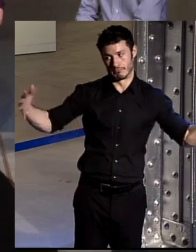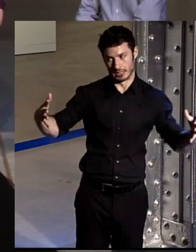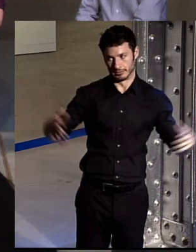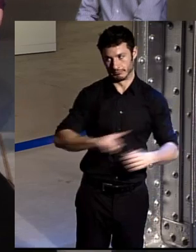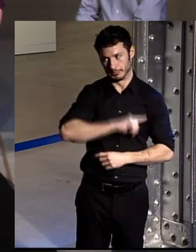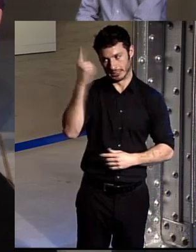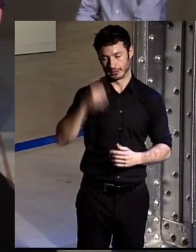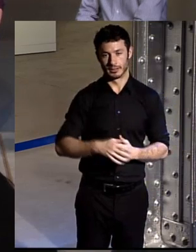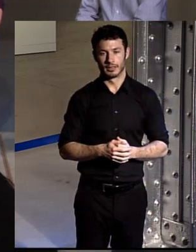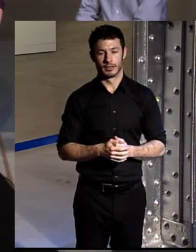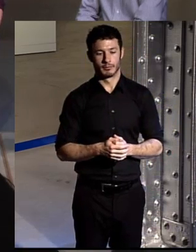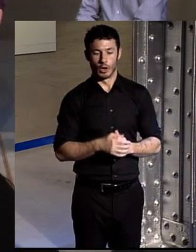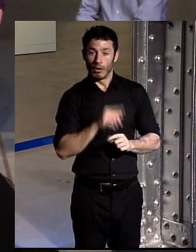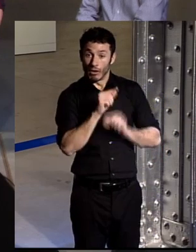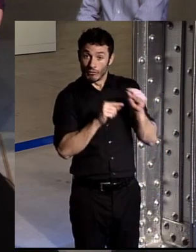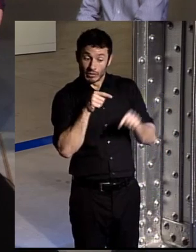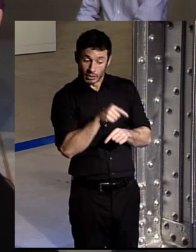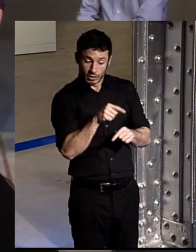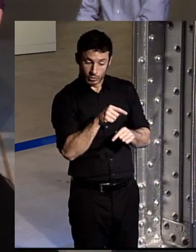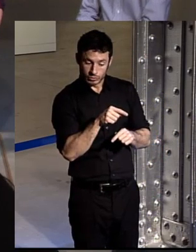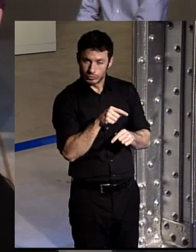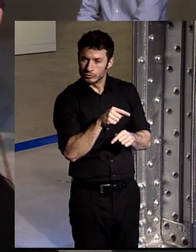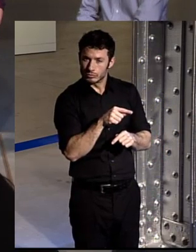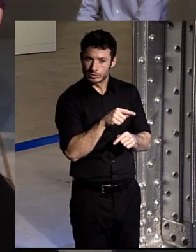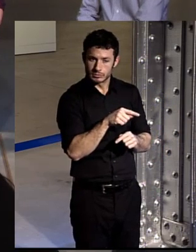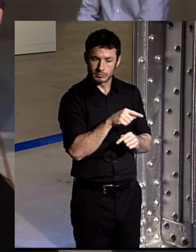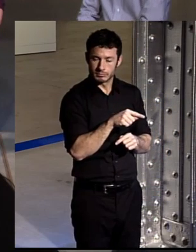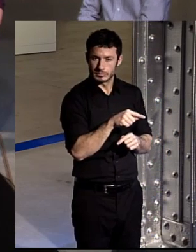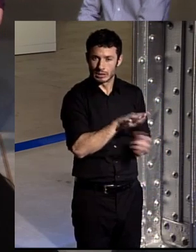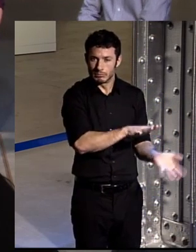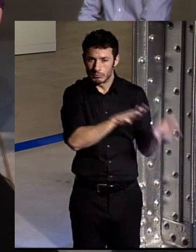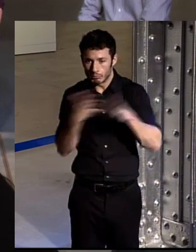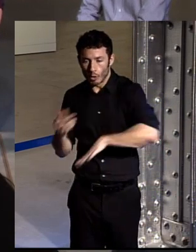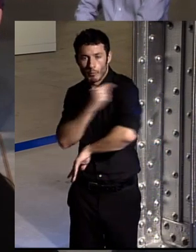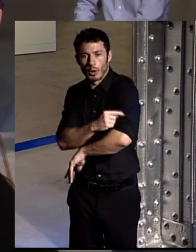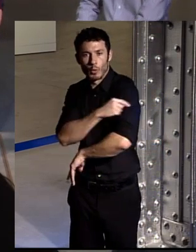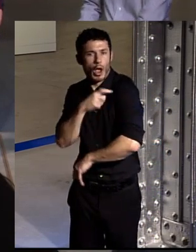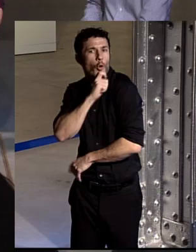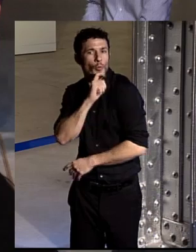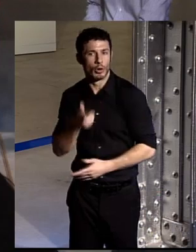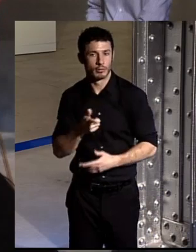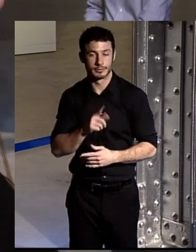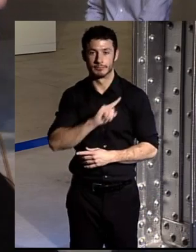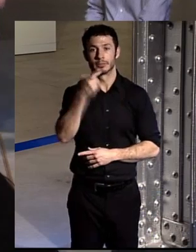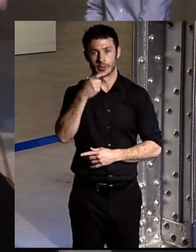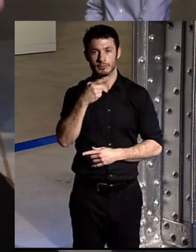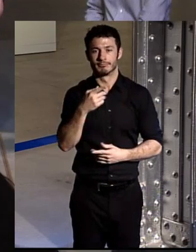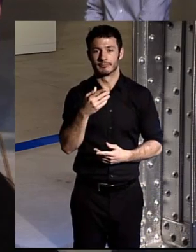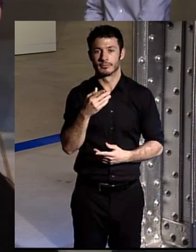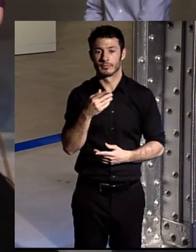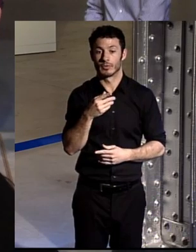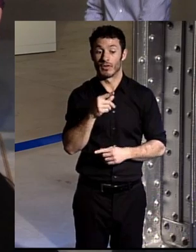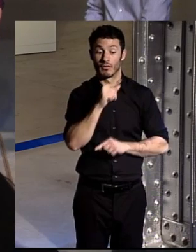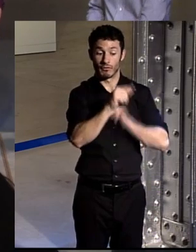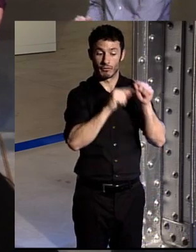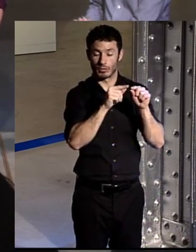me hay. gustaría que contaras cómo usáis un virus para hacer vacunas, que es básicamente el tema. Pues primero buscando virus